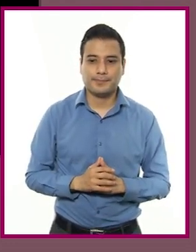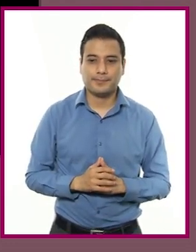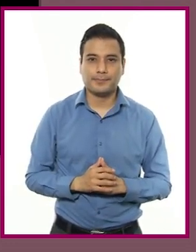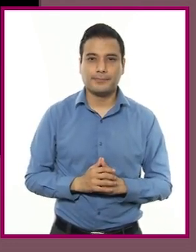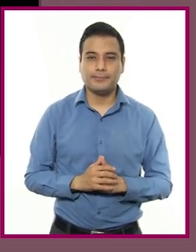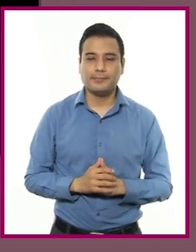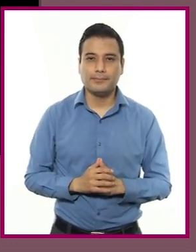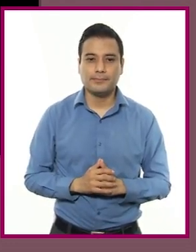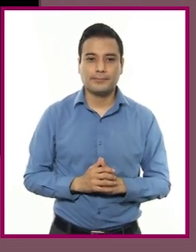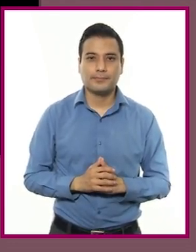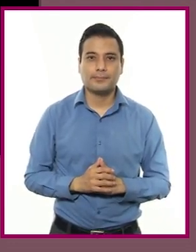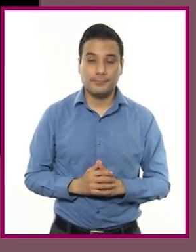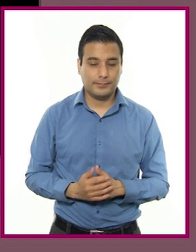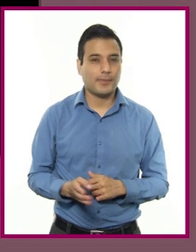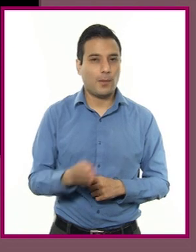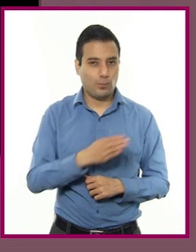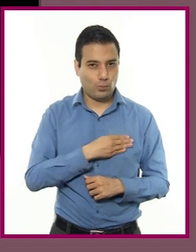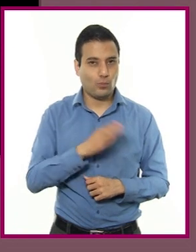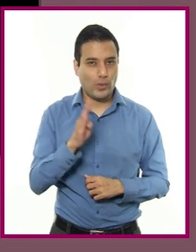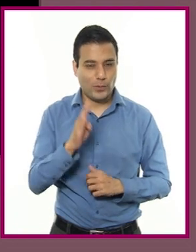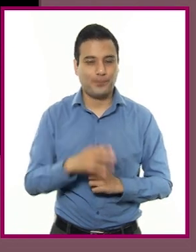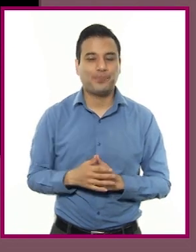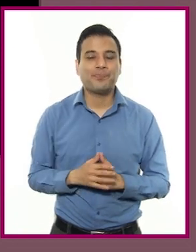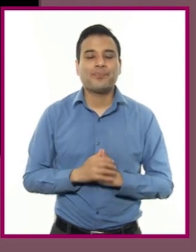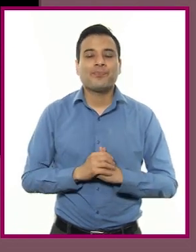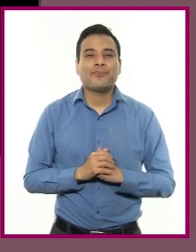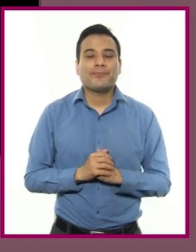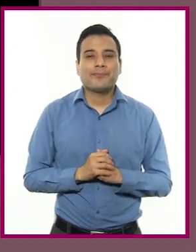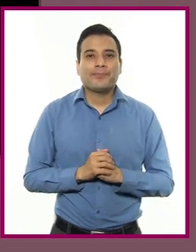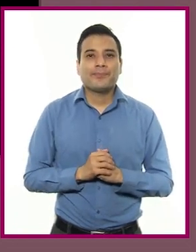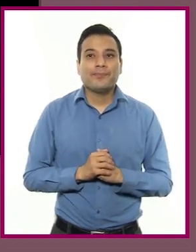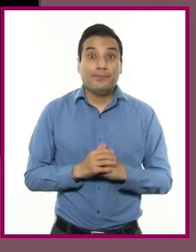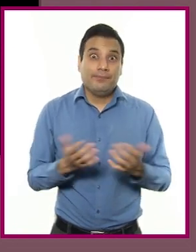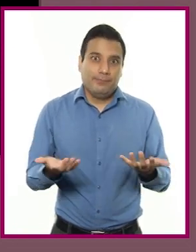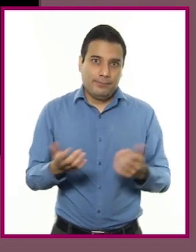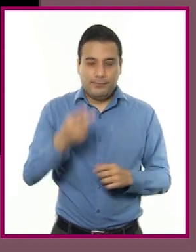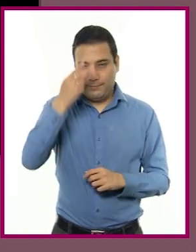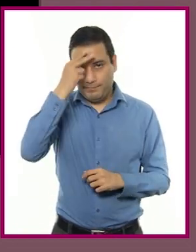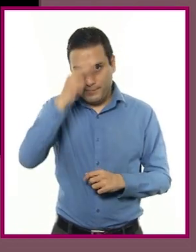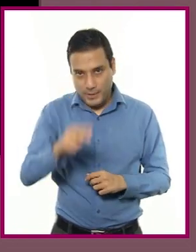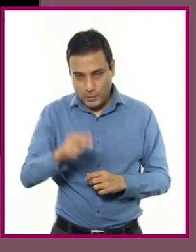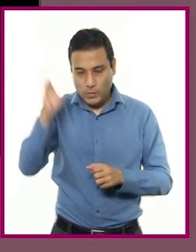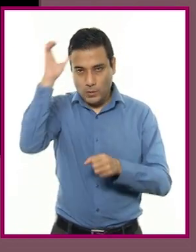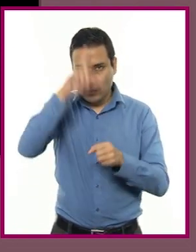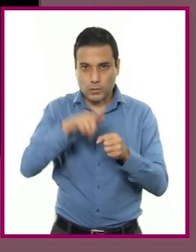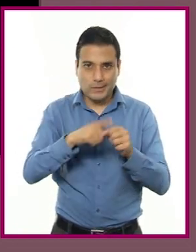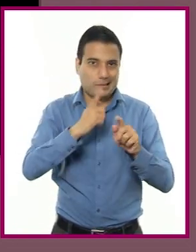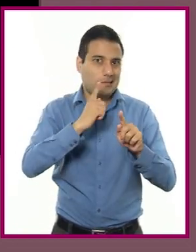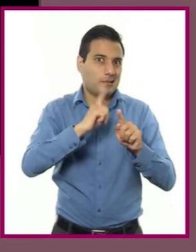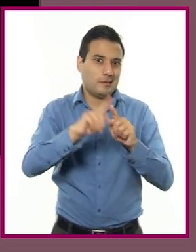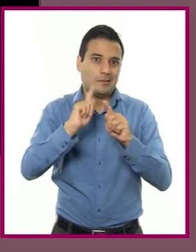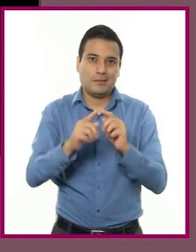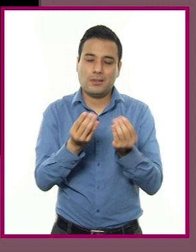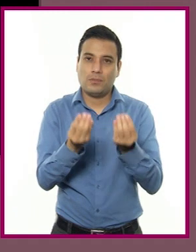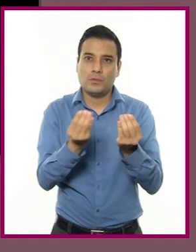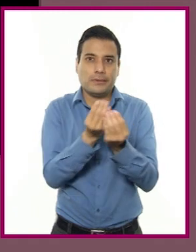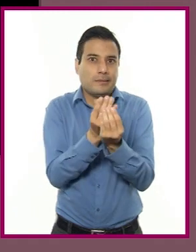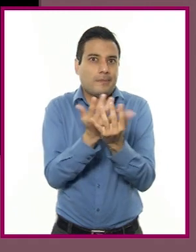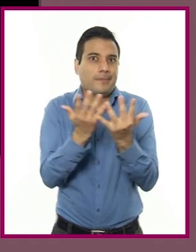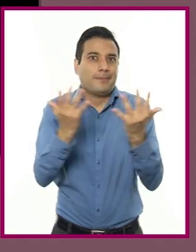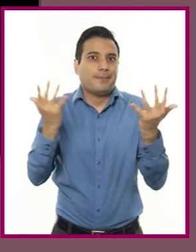Sí, bueno, justamente cuando pensamos en esta gran diversidad cultural de todas estas